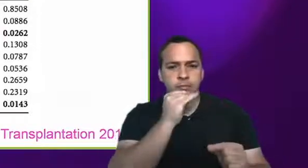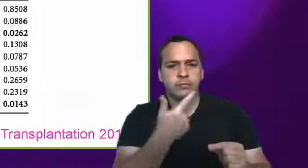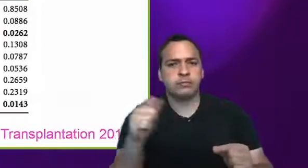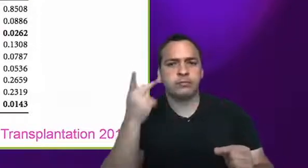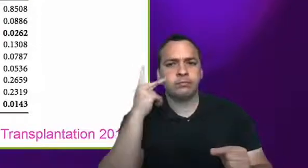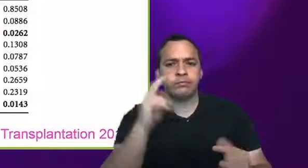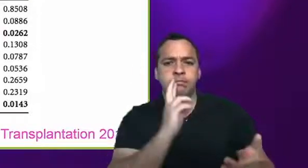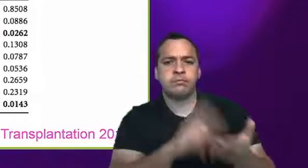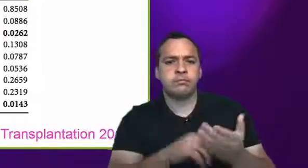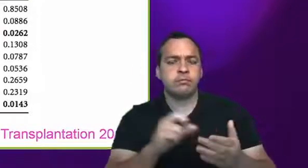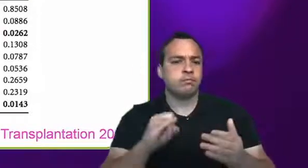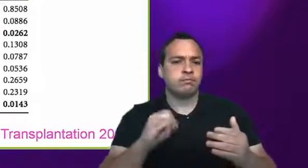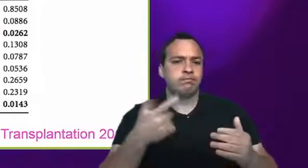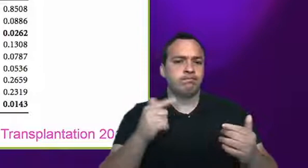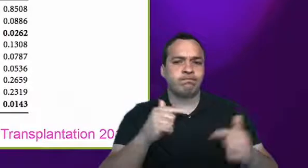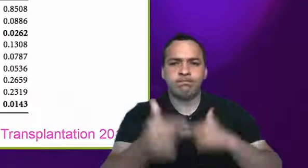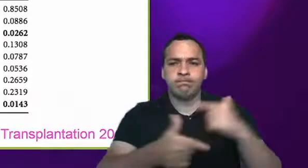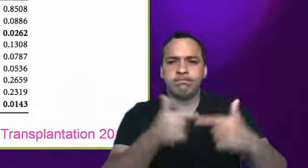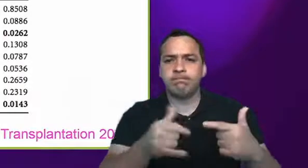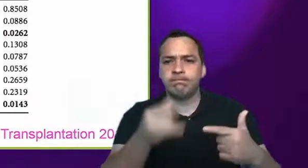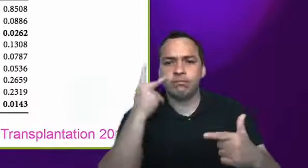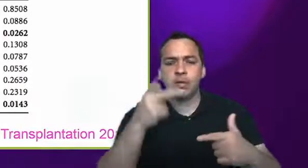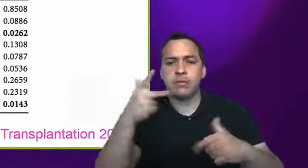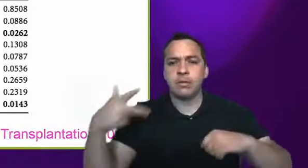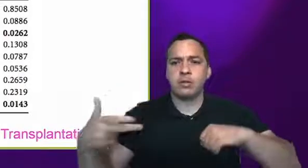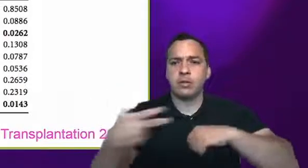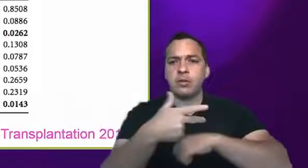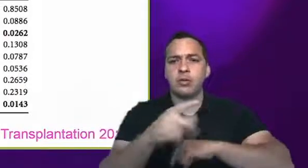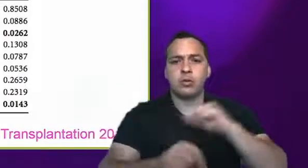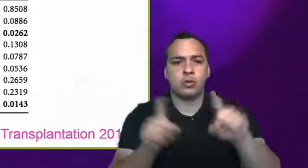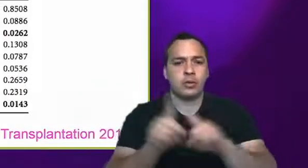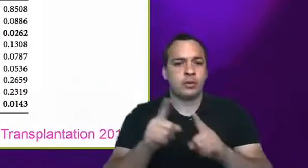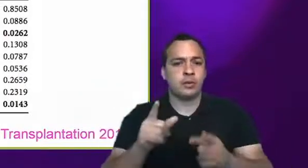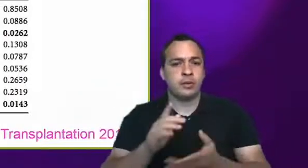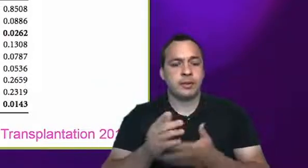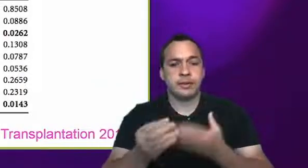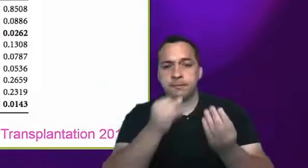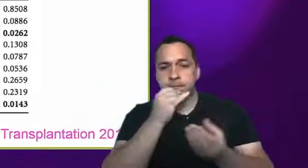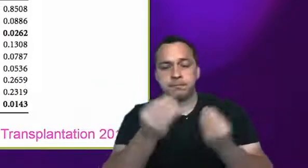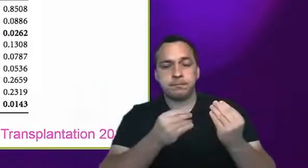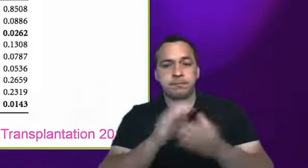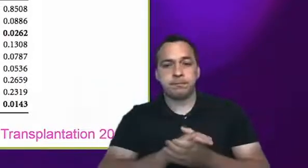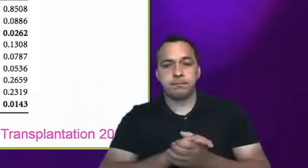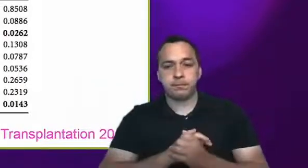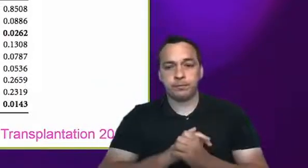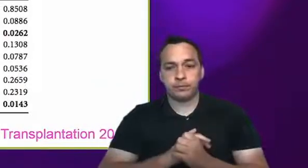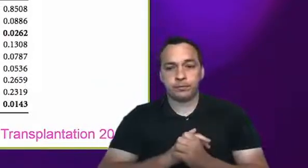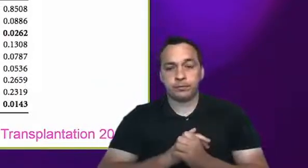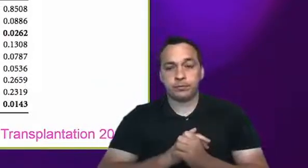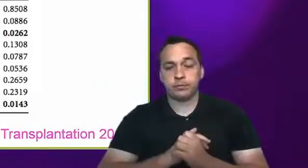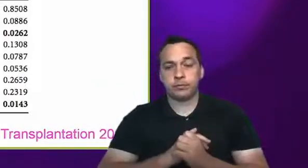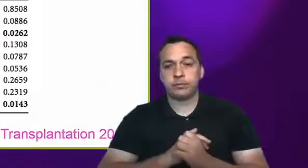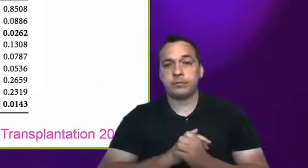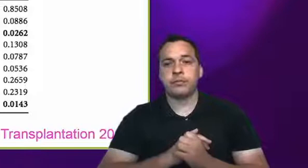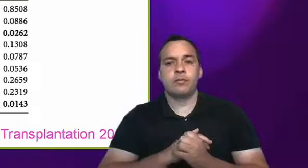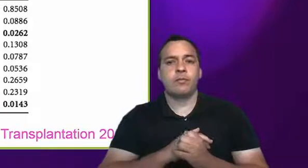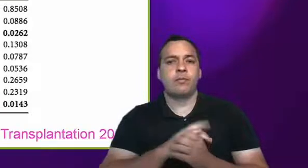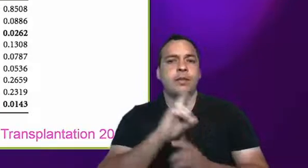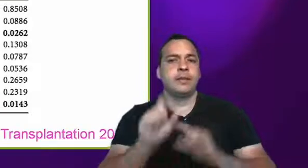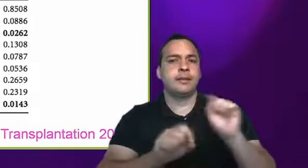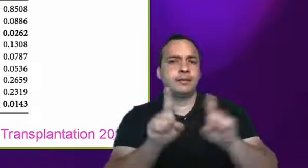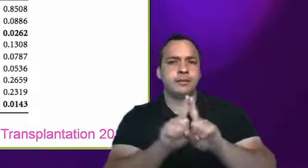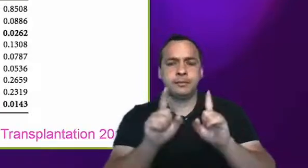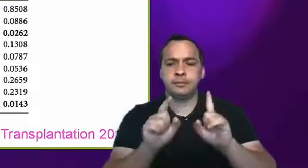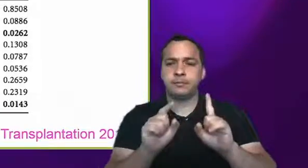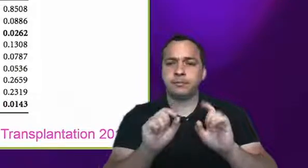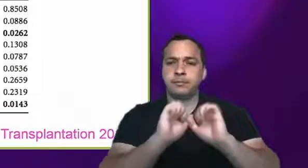peor si no operamos estos pacientes, aportamos el tumor primitivo en un primer momento.